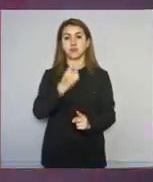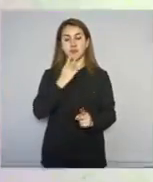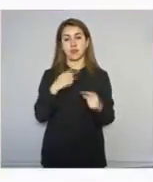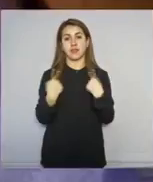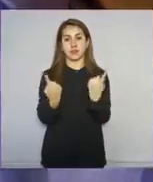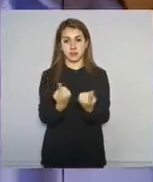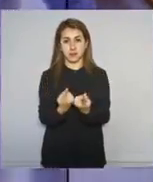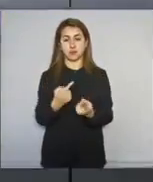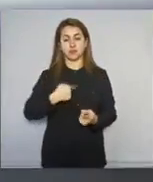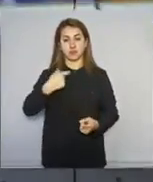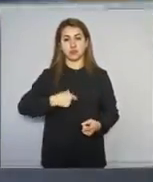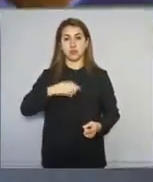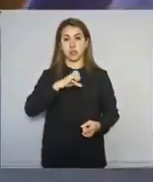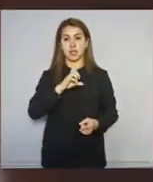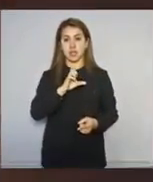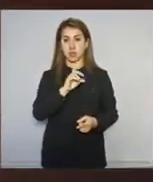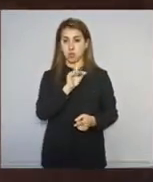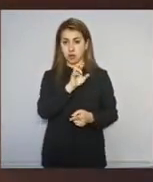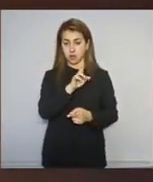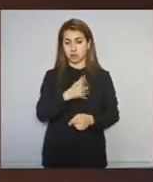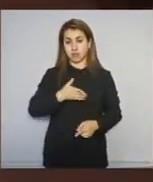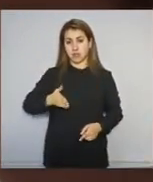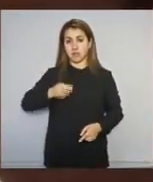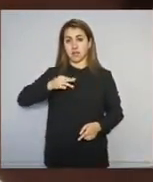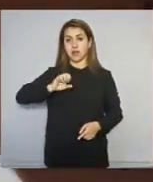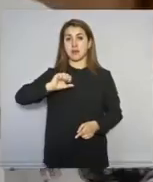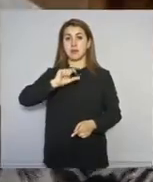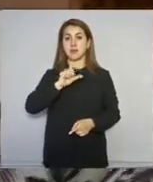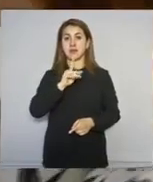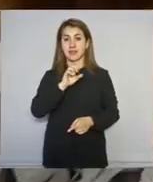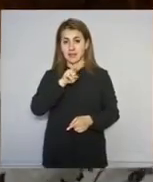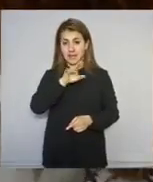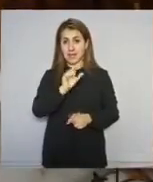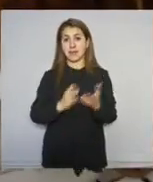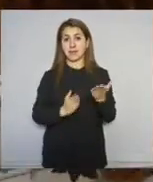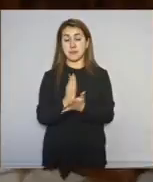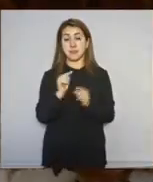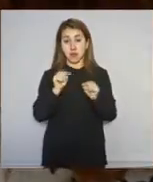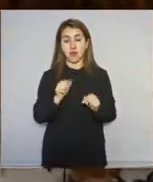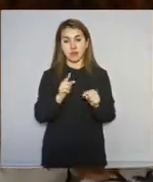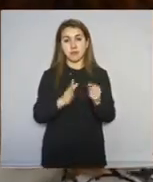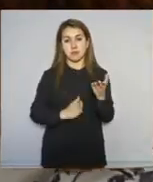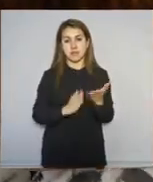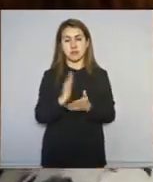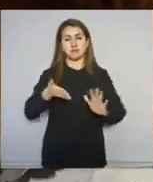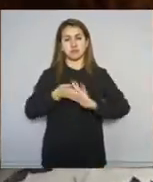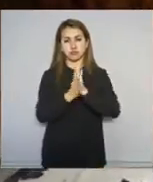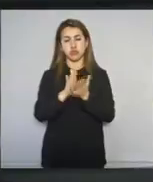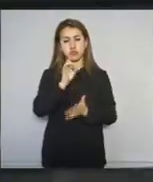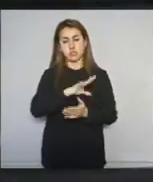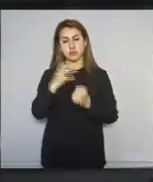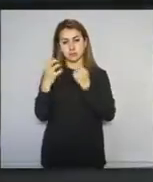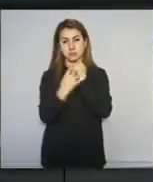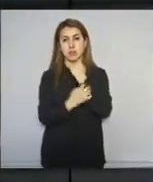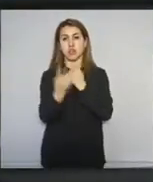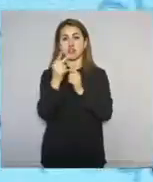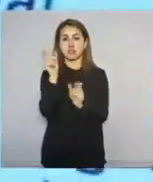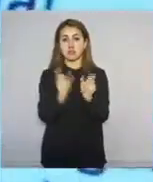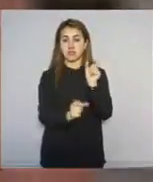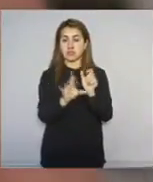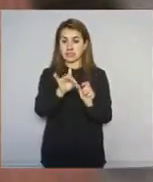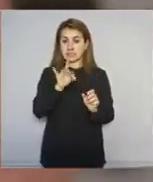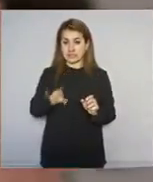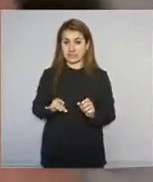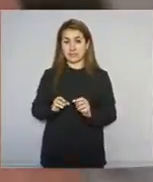entorno. Yo soy Eduardo Cruz Jarvis y ella Magdalena Gacitúa. A partir de hoy, iniciamos por todo Chile la búsqueda de 12 personas